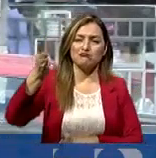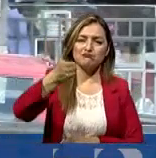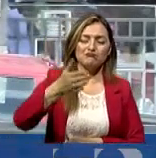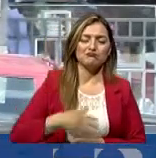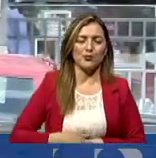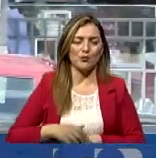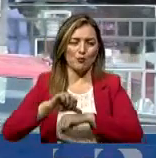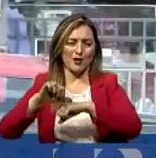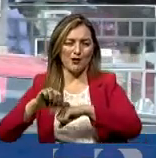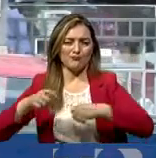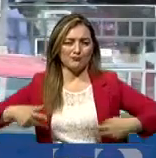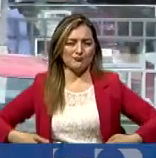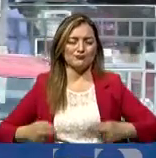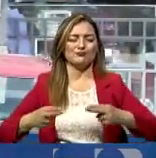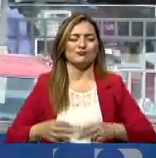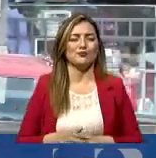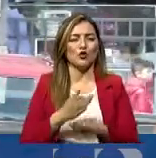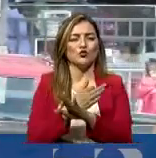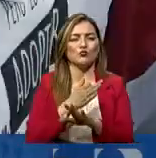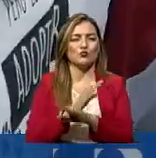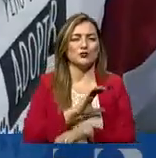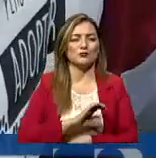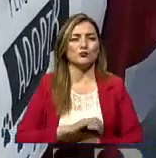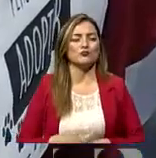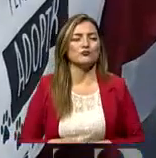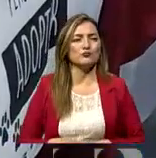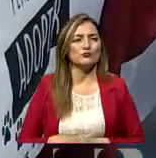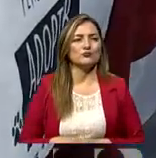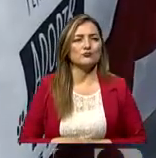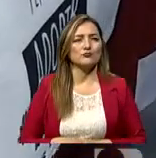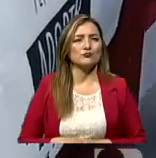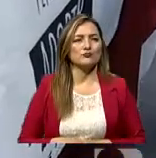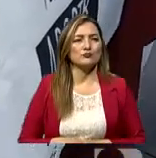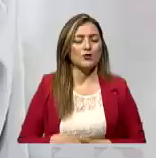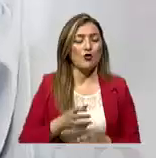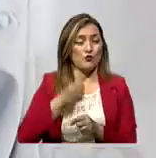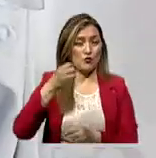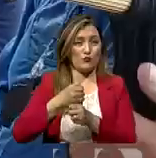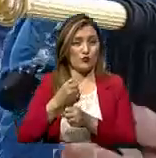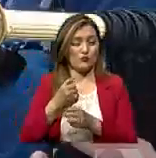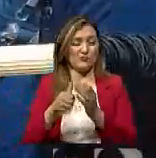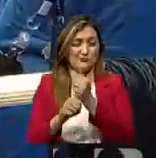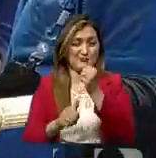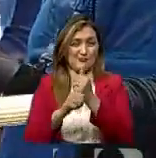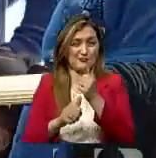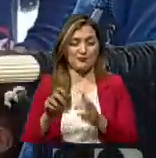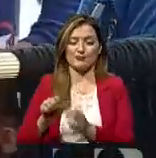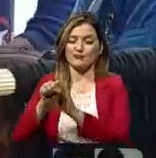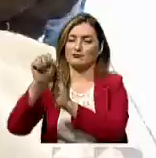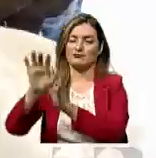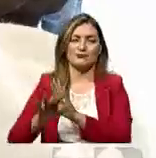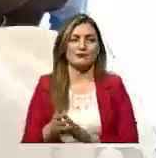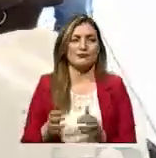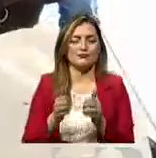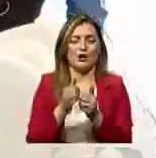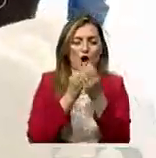y los turnos van a ser asignados mediante el municipio. En el evento se distribuyó fundas para recoger los desechos de las mascotas, se entregó kits